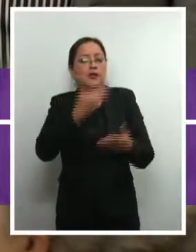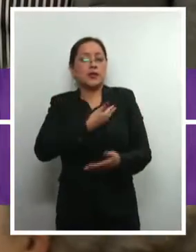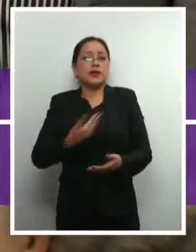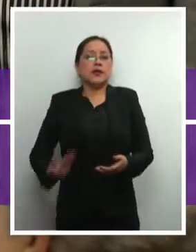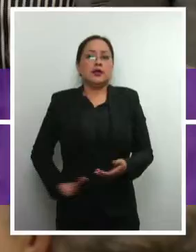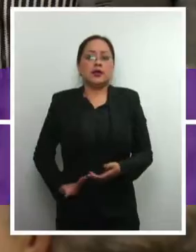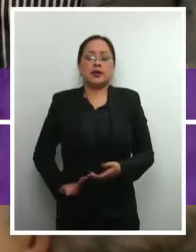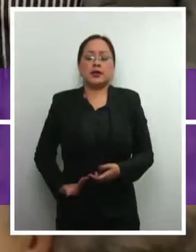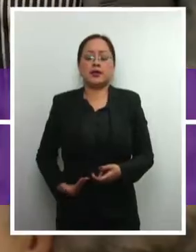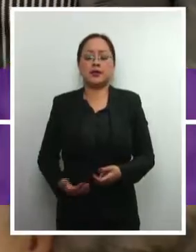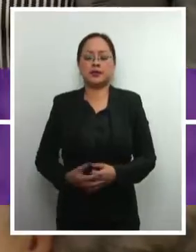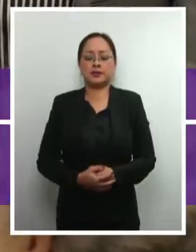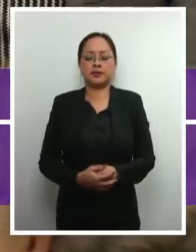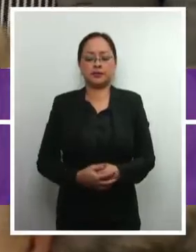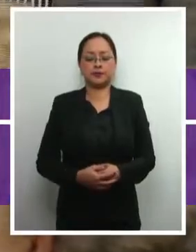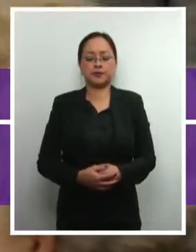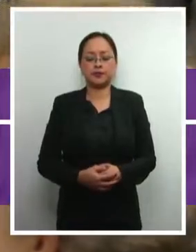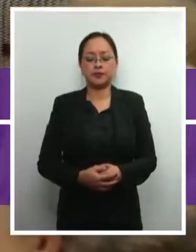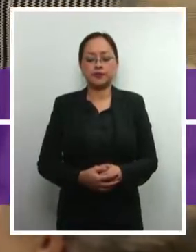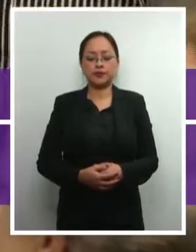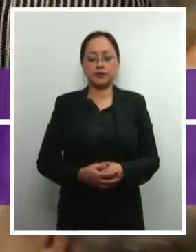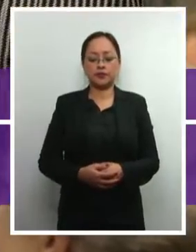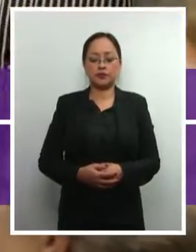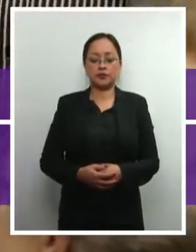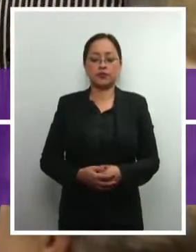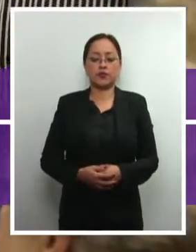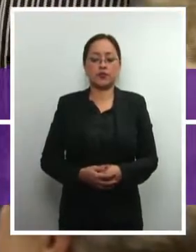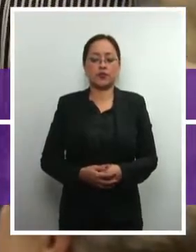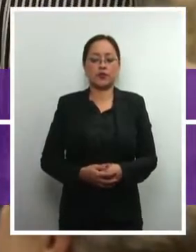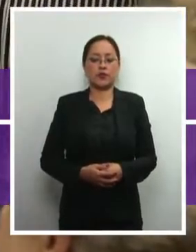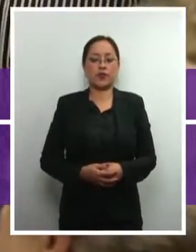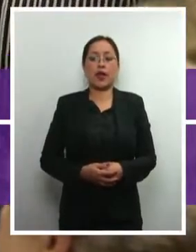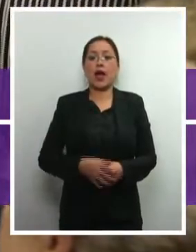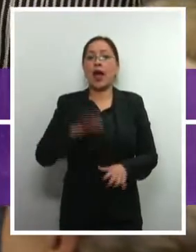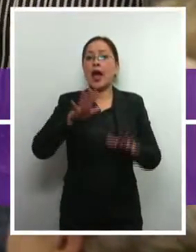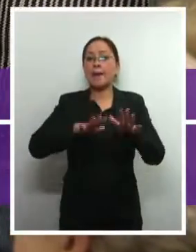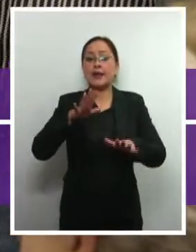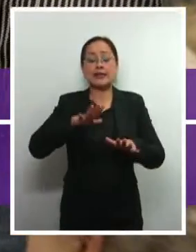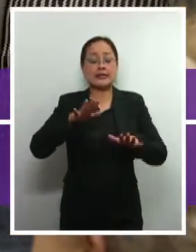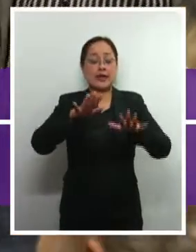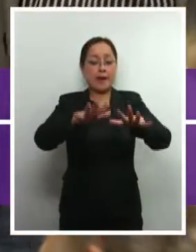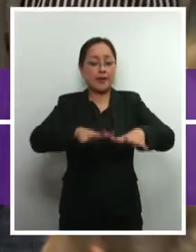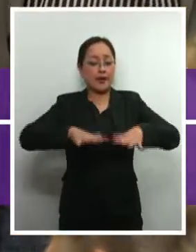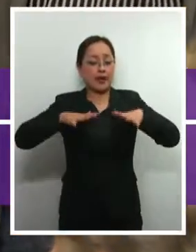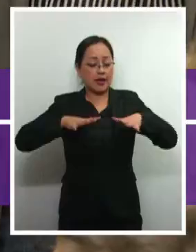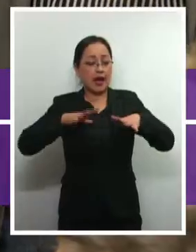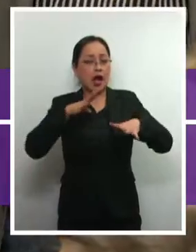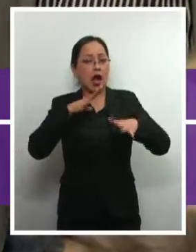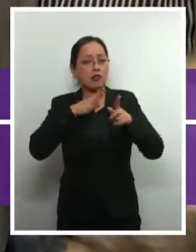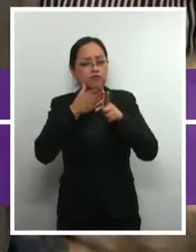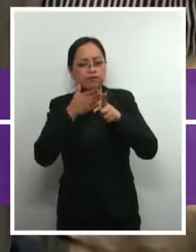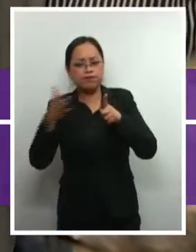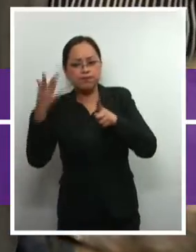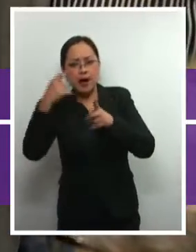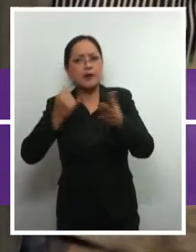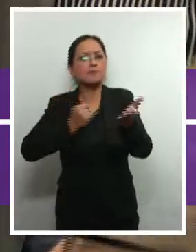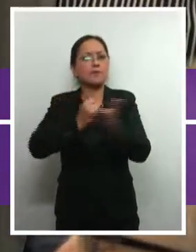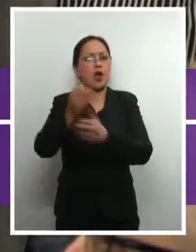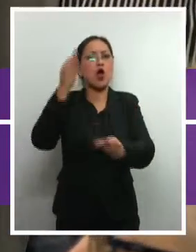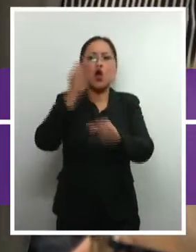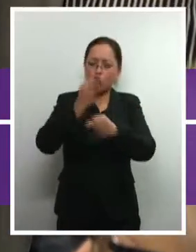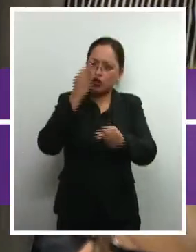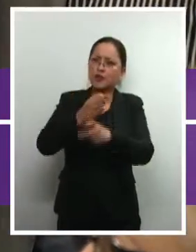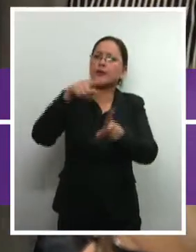hay momentos en las asambleas parlamentarias definitorios. Este es uno.